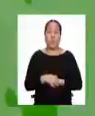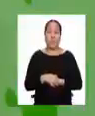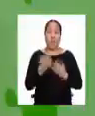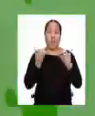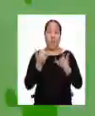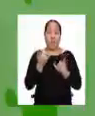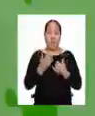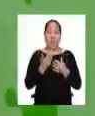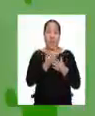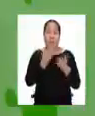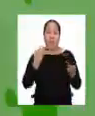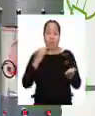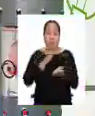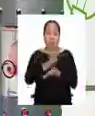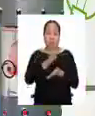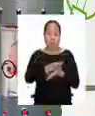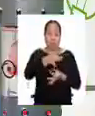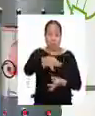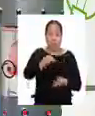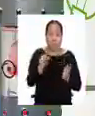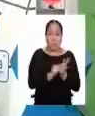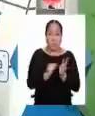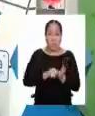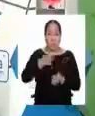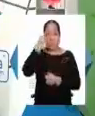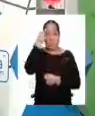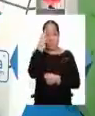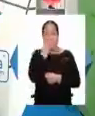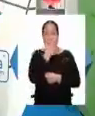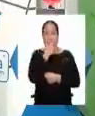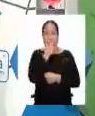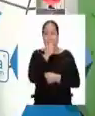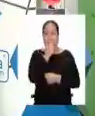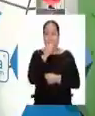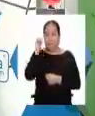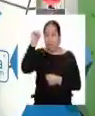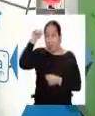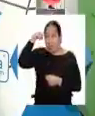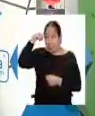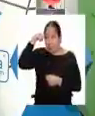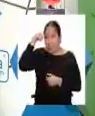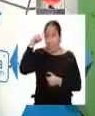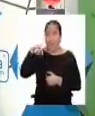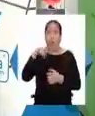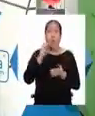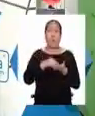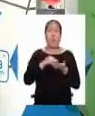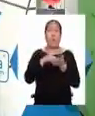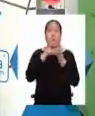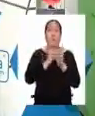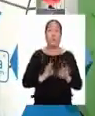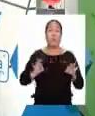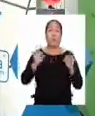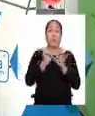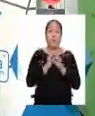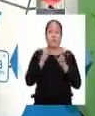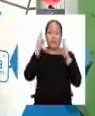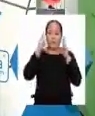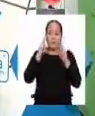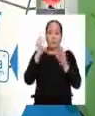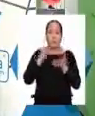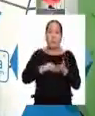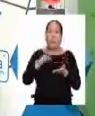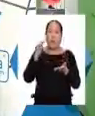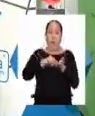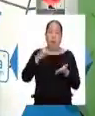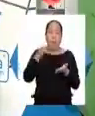Ahora, antes de imprimir papel, lo voy a pensar 2 veces. Pero recuerda, cerebro, lo importante es evitar el exceso.